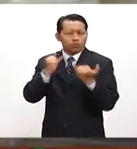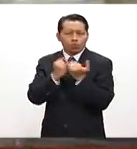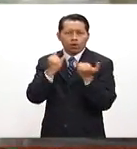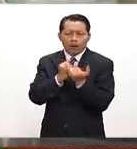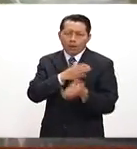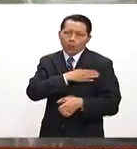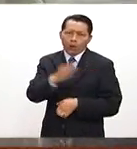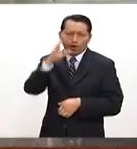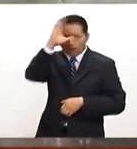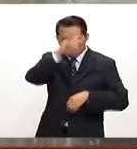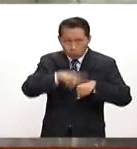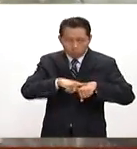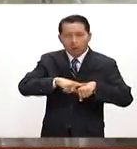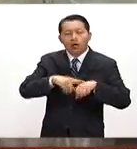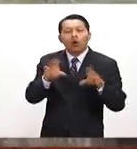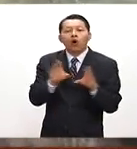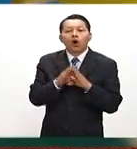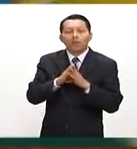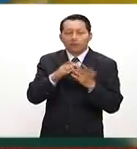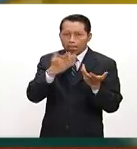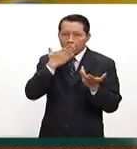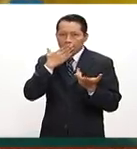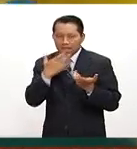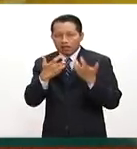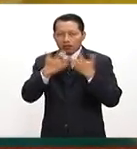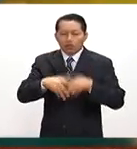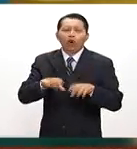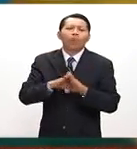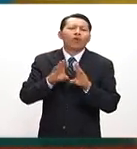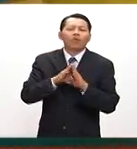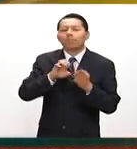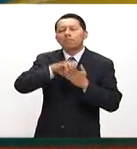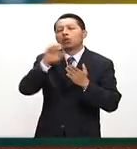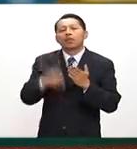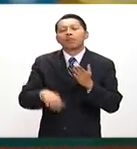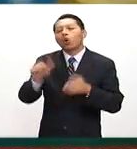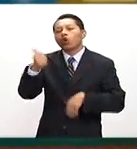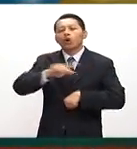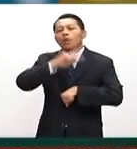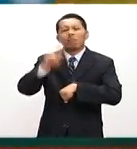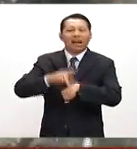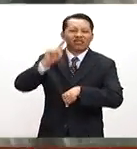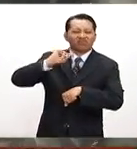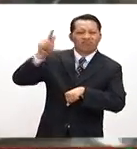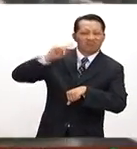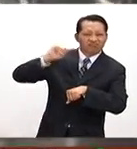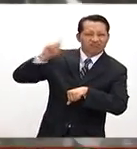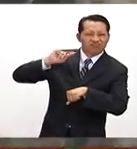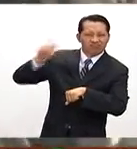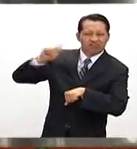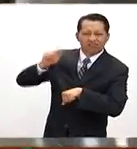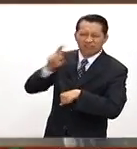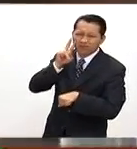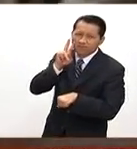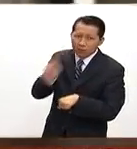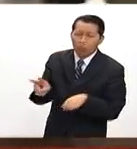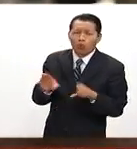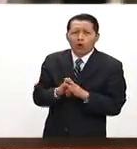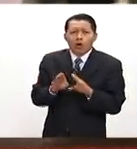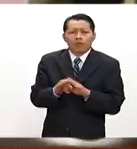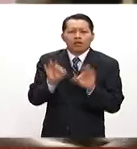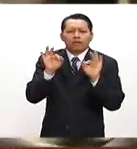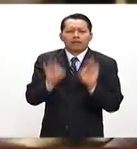cultura emprendedora en una sociedad? Es decir, vemos países de primer mundo con economías avanzadas que ya tienen muy